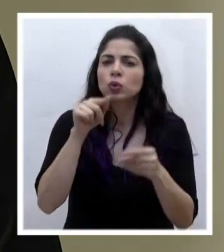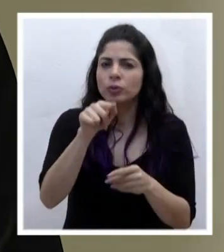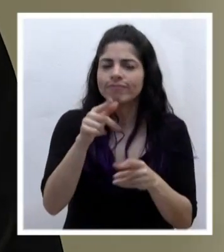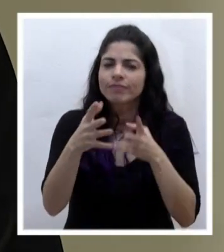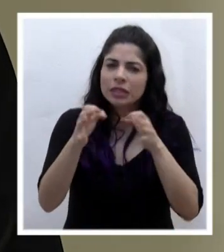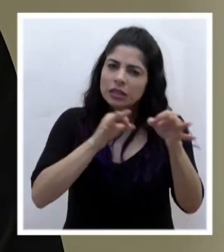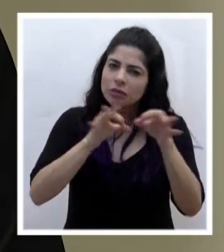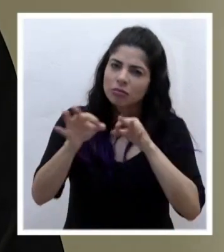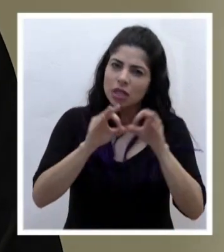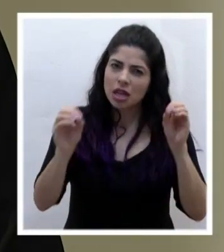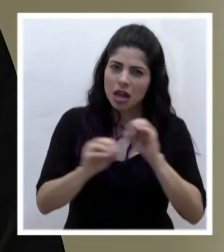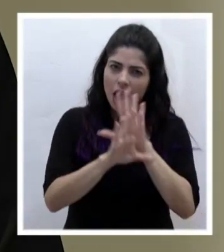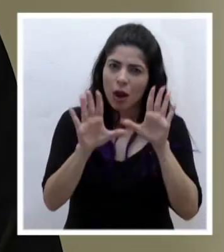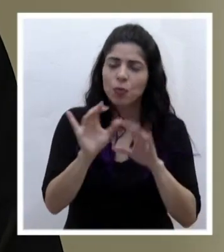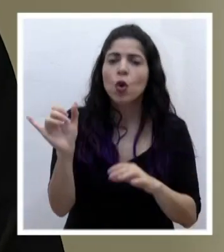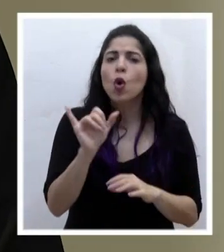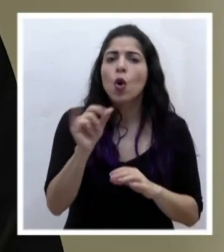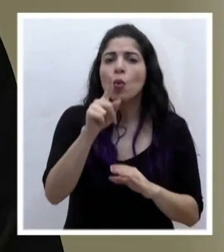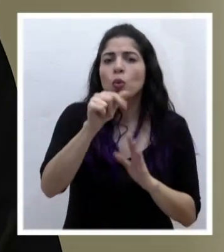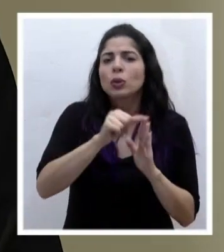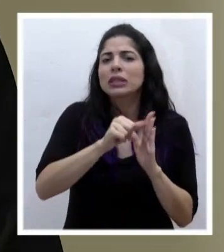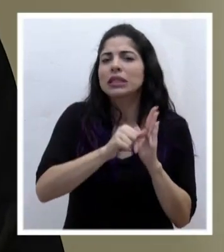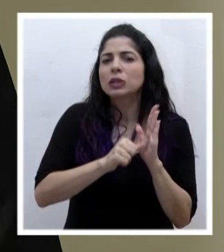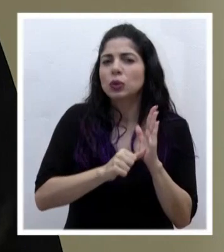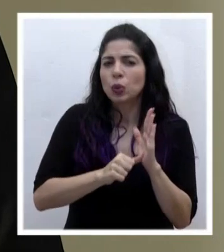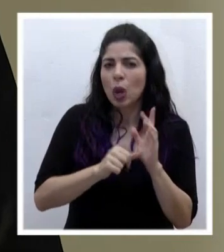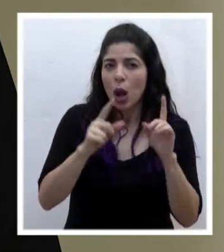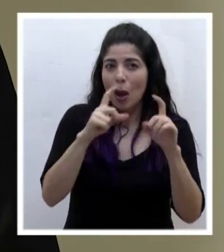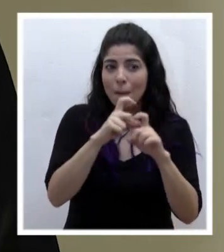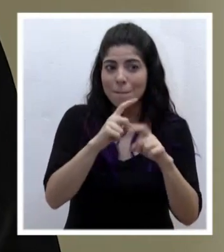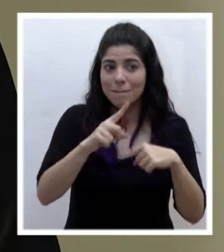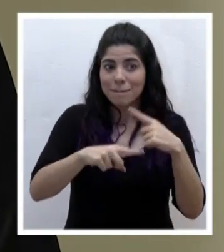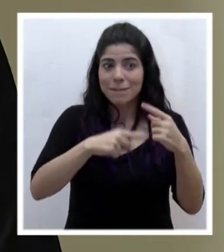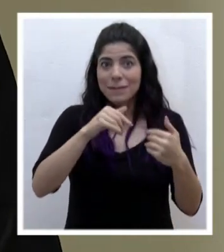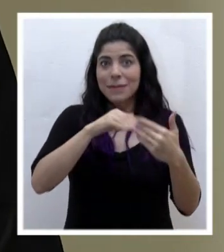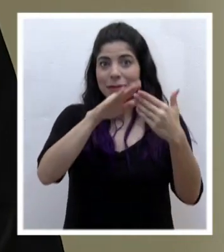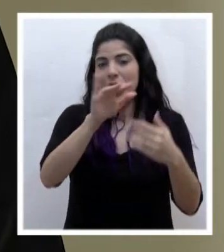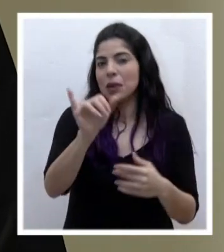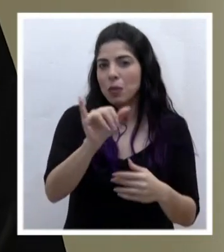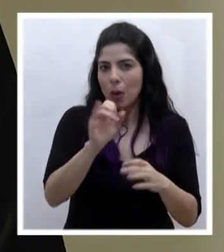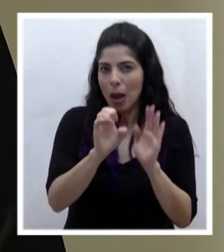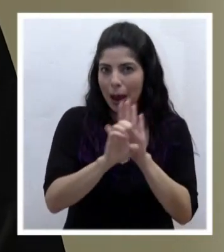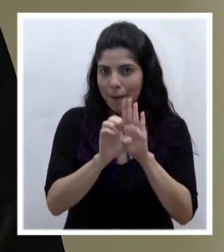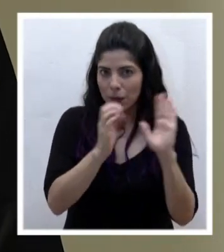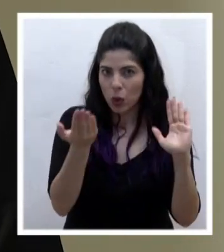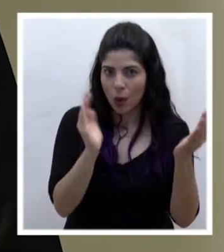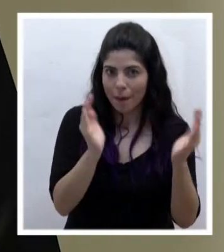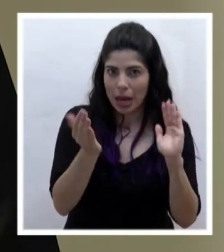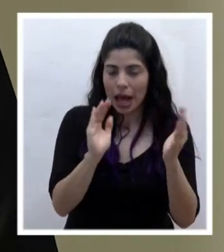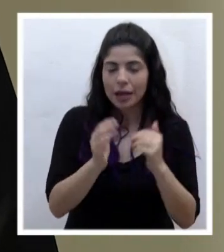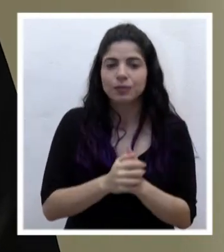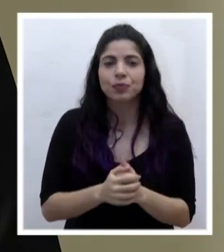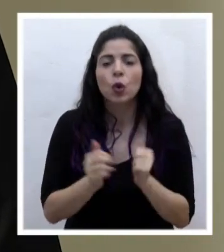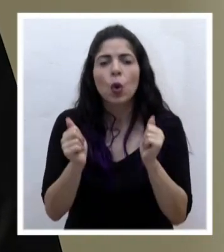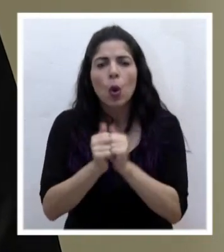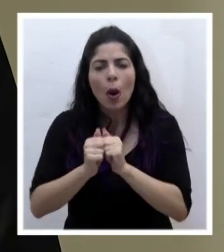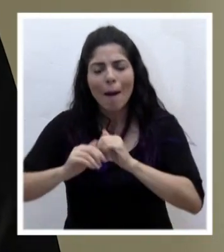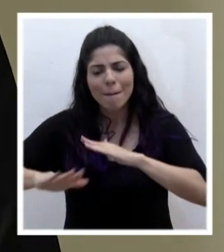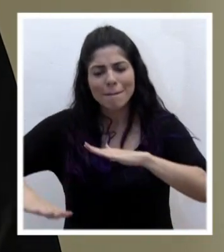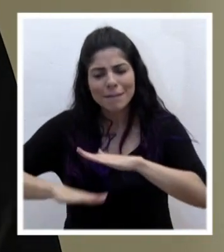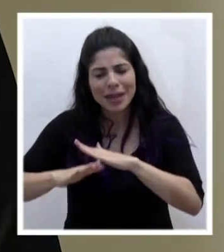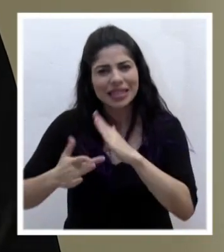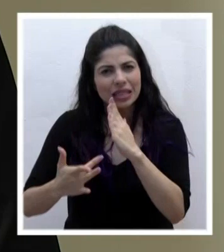explicarles claramente, como si esto fuera una cirugía muy complicada a la que nos vamos a enfrentar, y con todo el fundamento